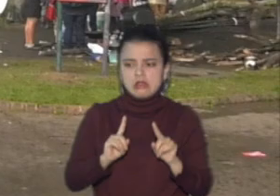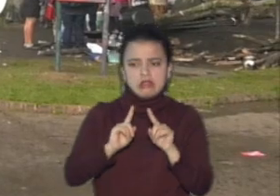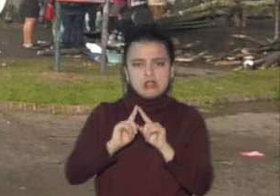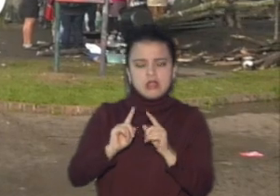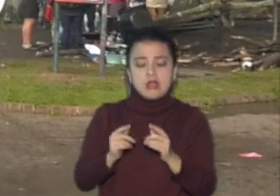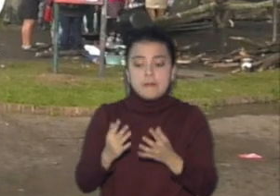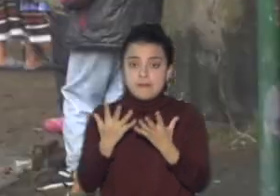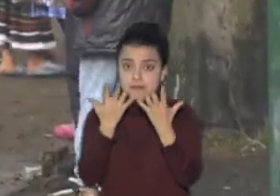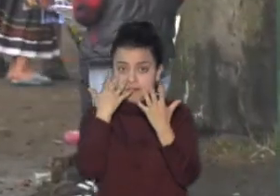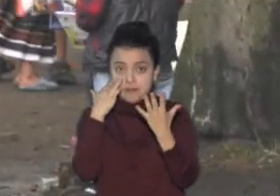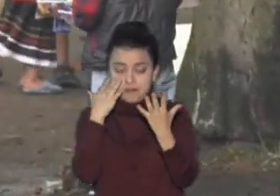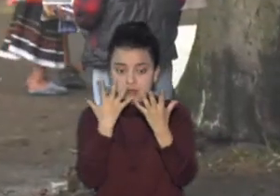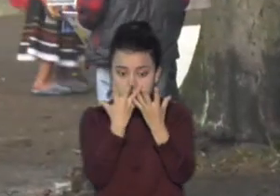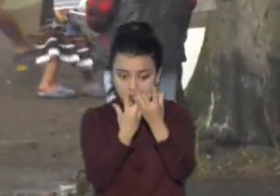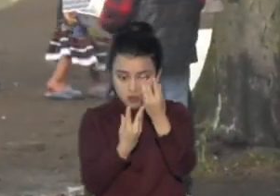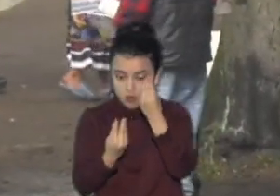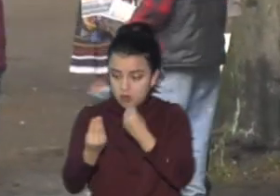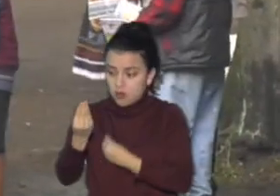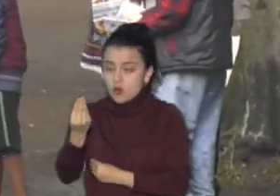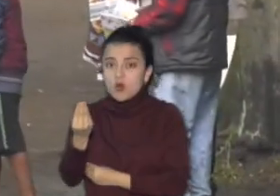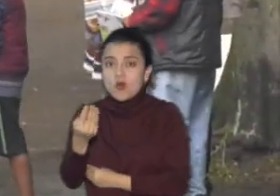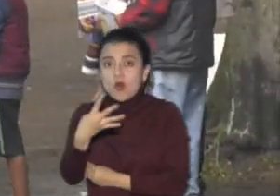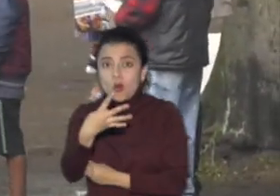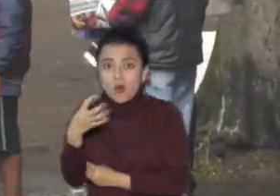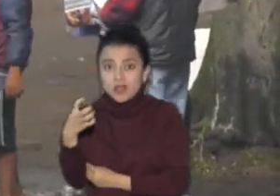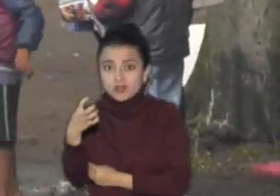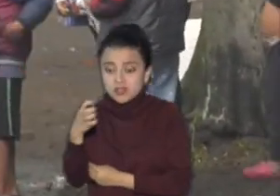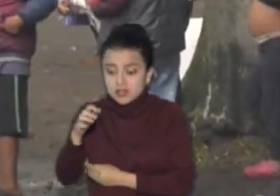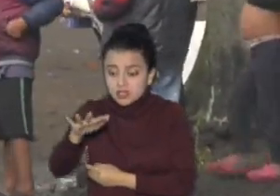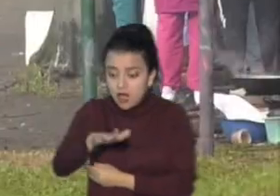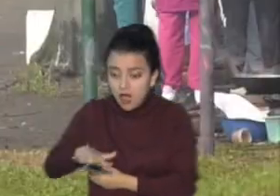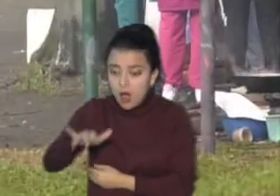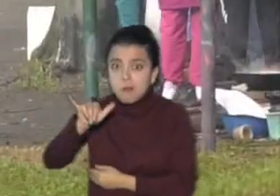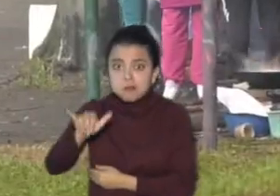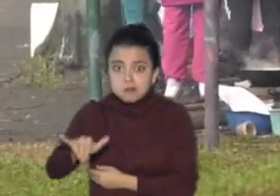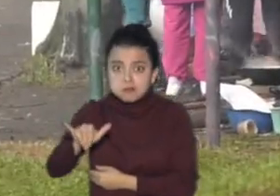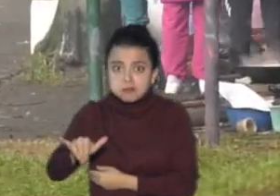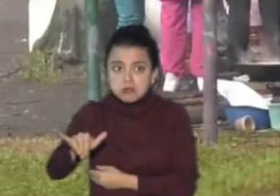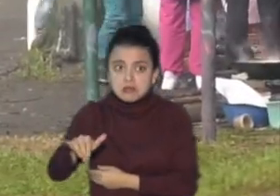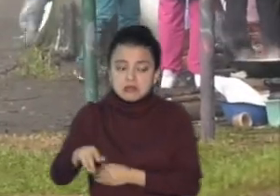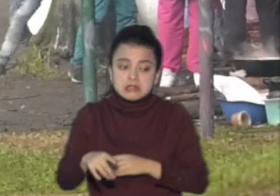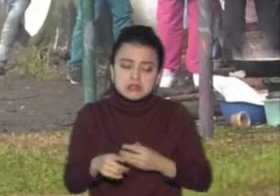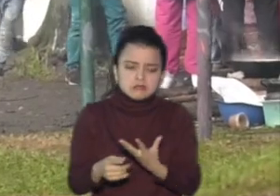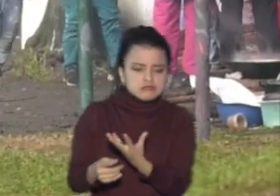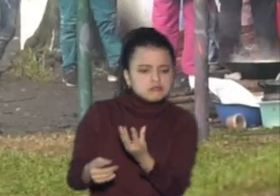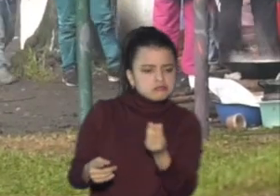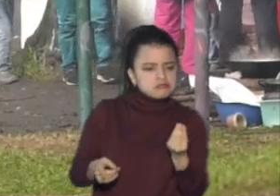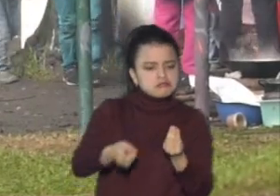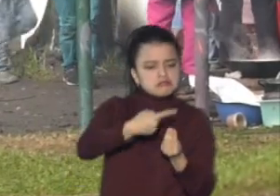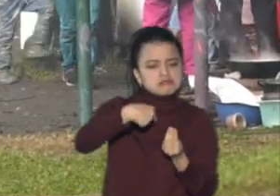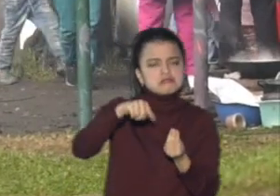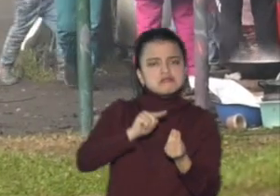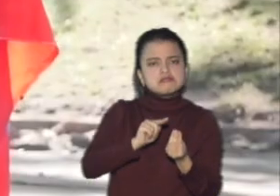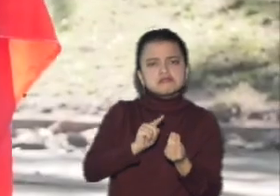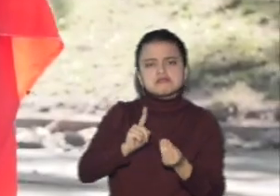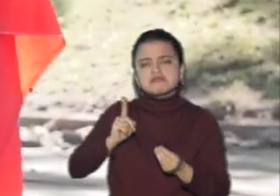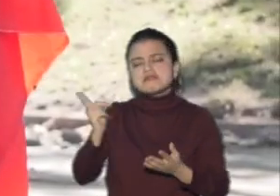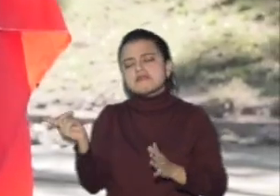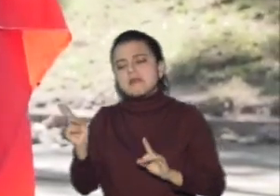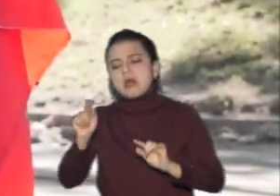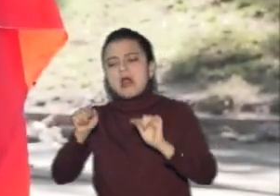solo 400 de estas permanecen en este lugar. El resto solo pasa el día en el Parque Nacional y se va a otros lugares